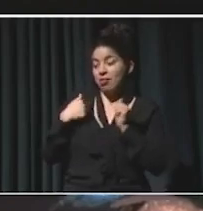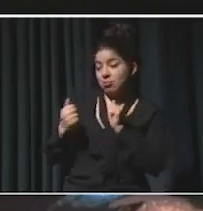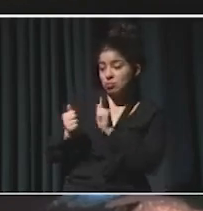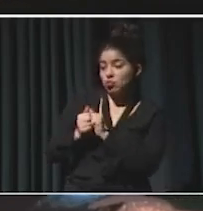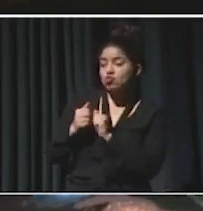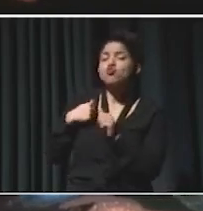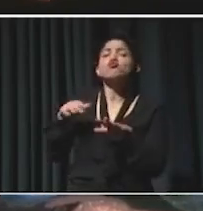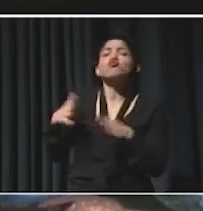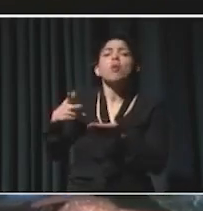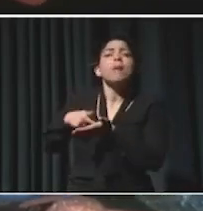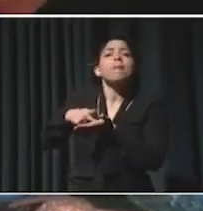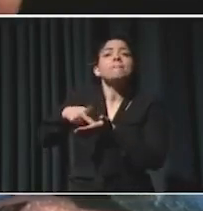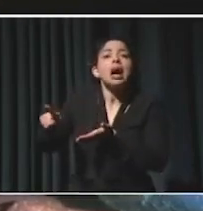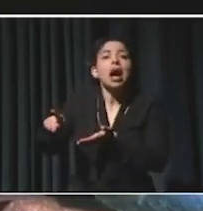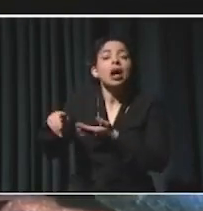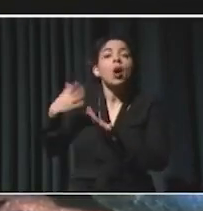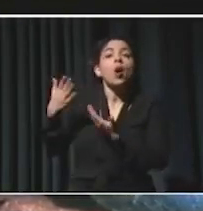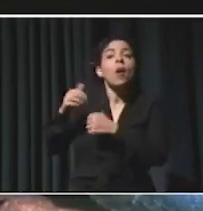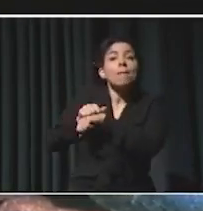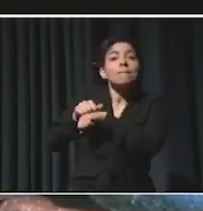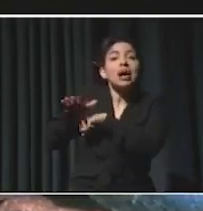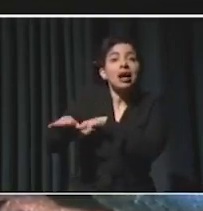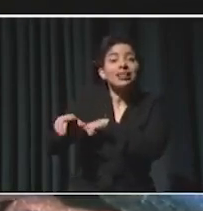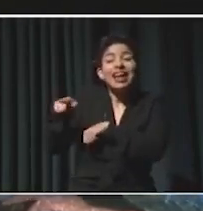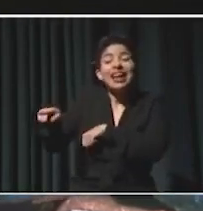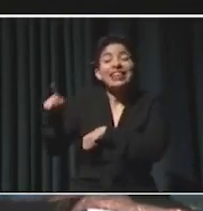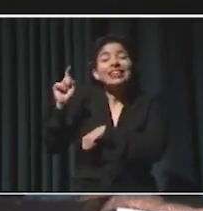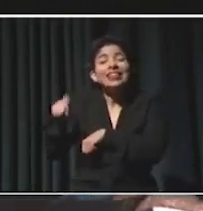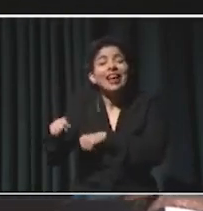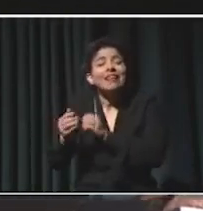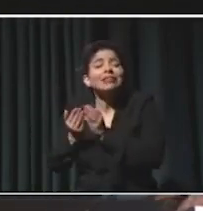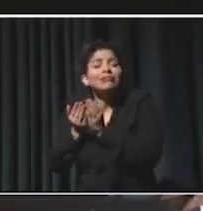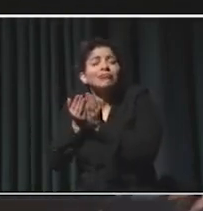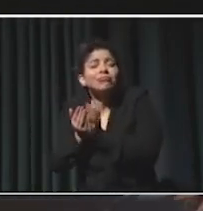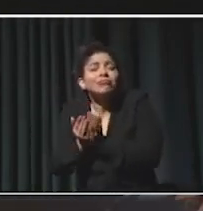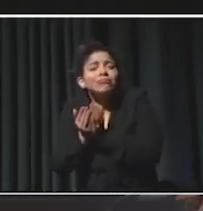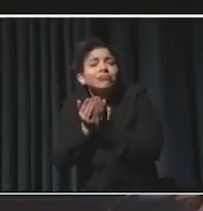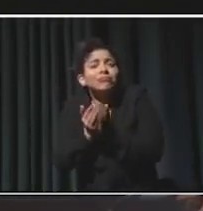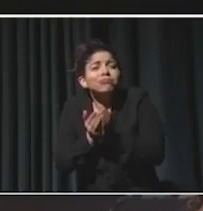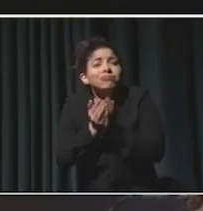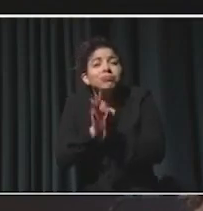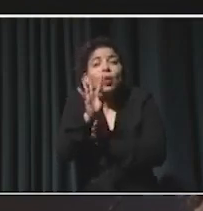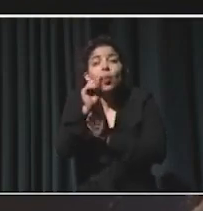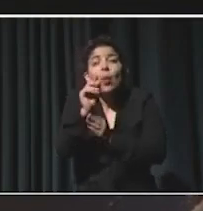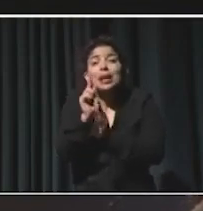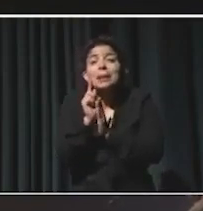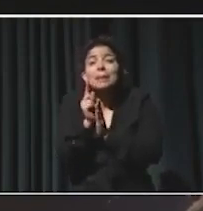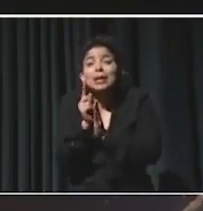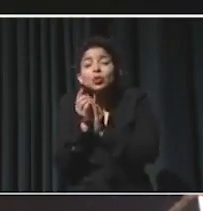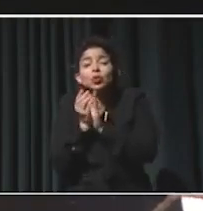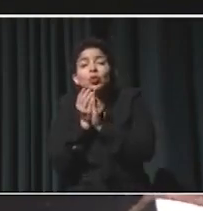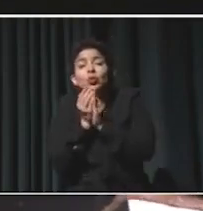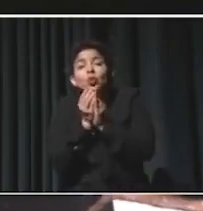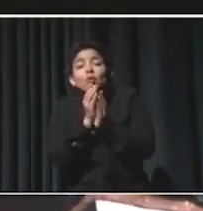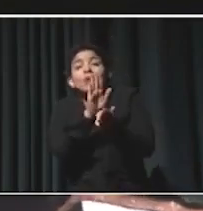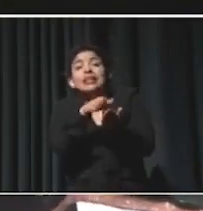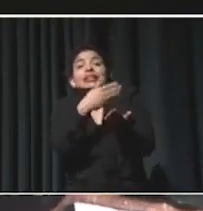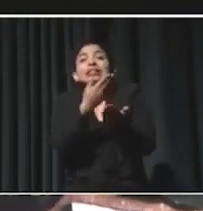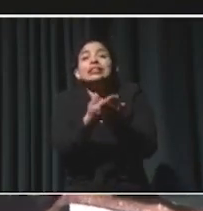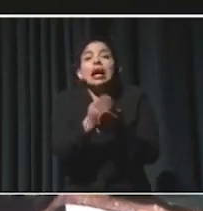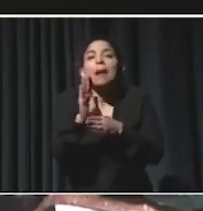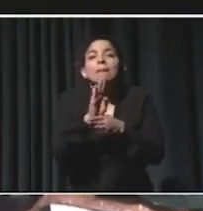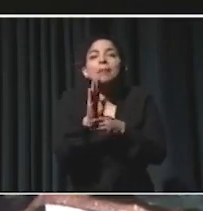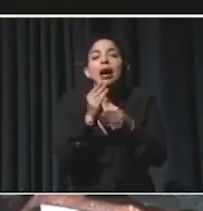un pago, un envío, tienen que navegar por 40 minutos para llegar a un banco